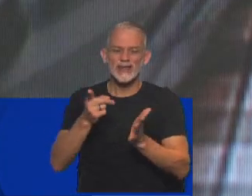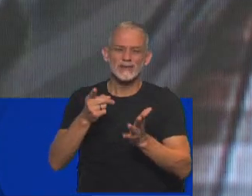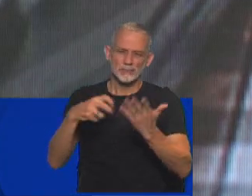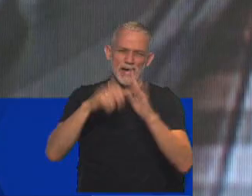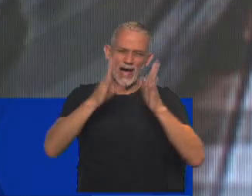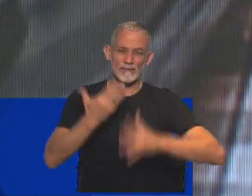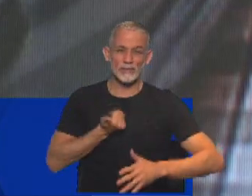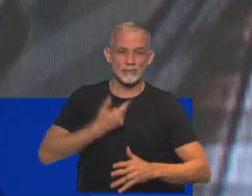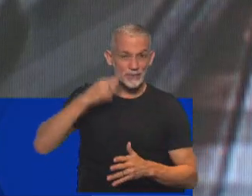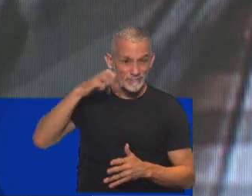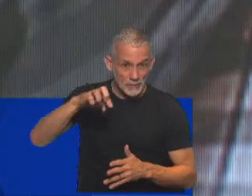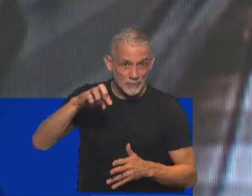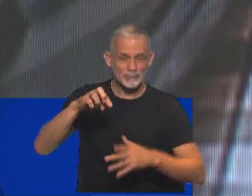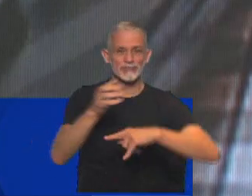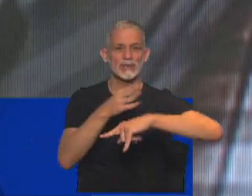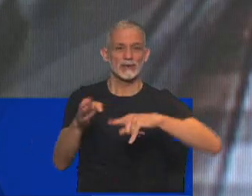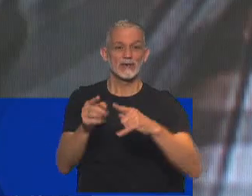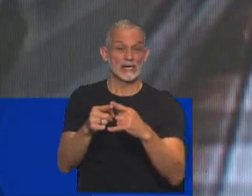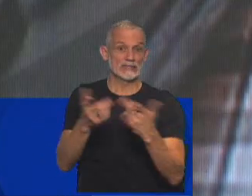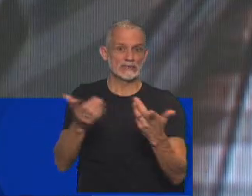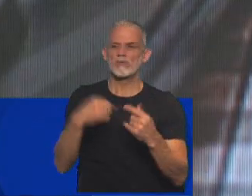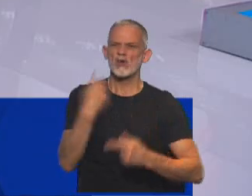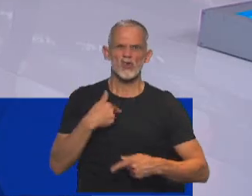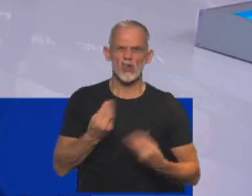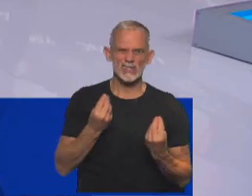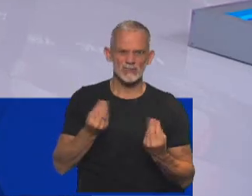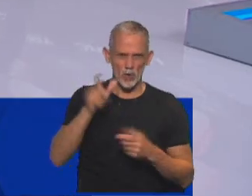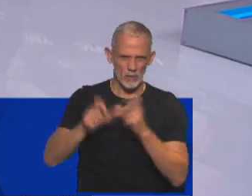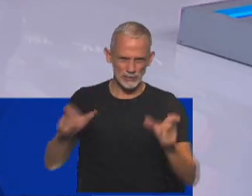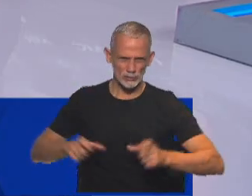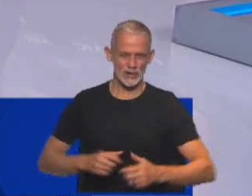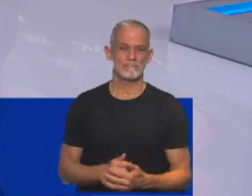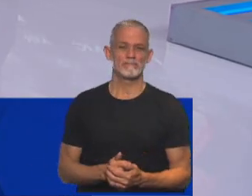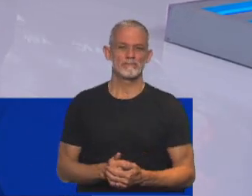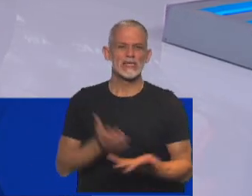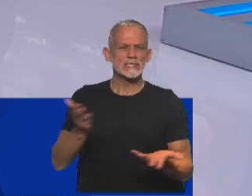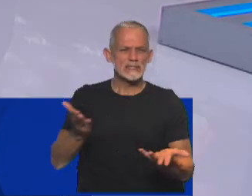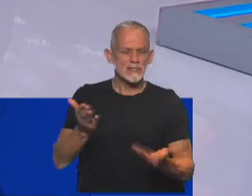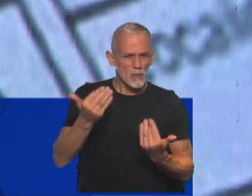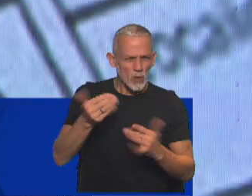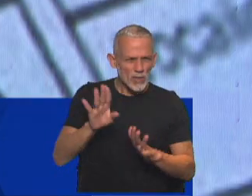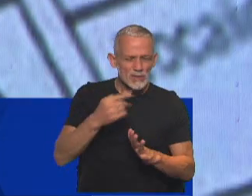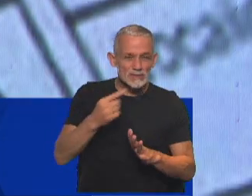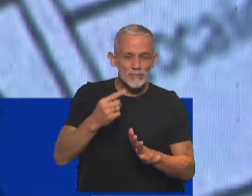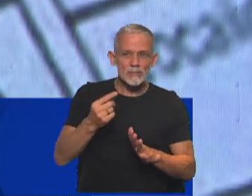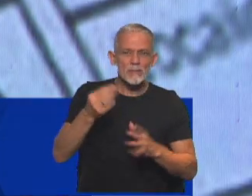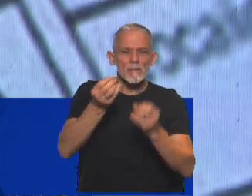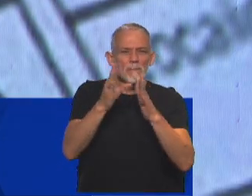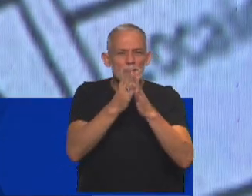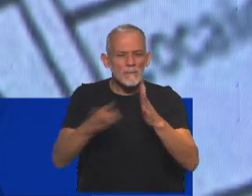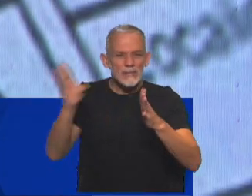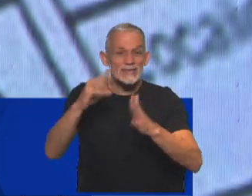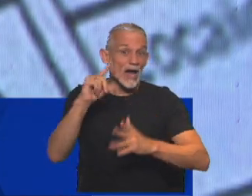que nos diga qué es lo que tenemos que hacer como contribuyentes. ¿Estaríamos o se estaría en condiciones de decir que se estaría aplicando a partir del mes